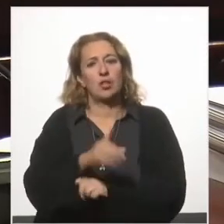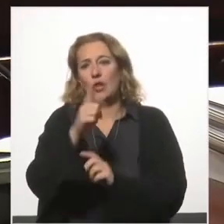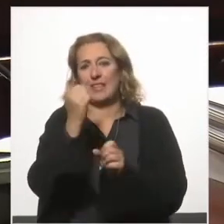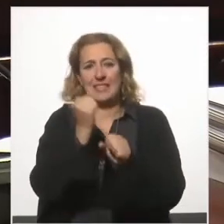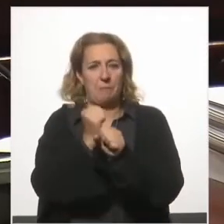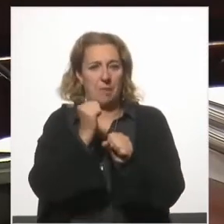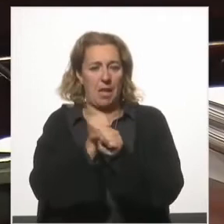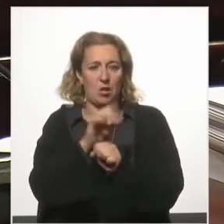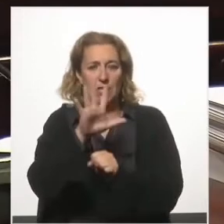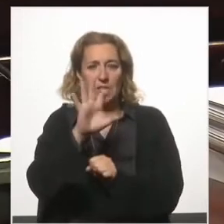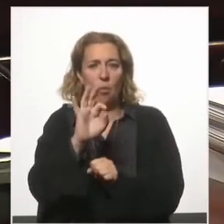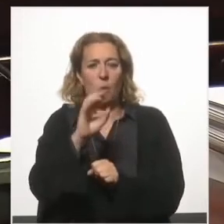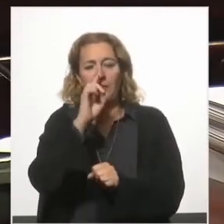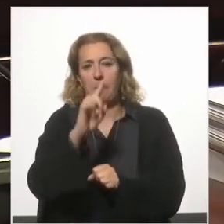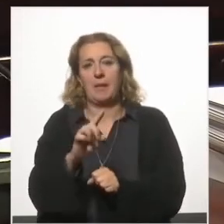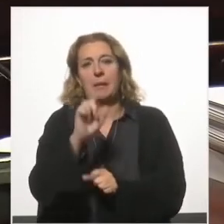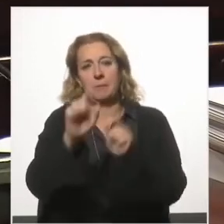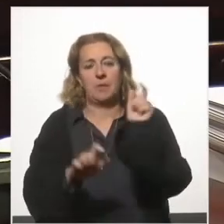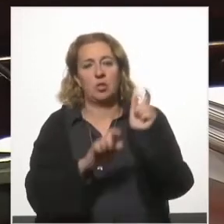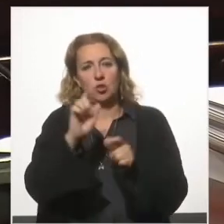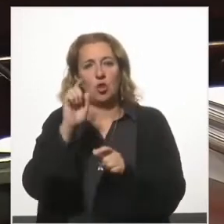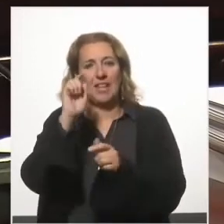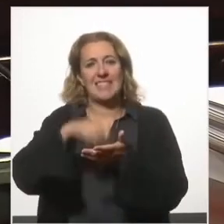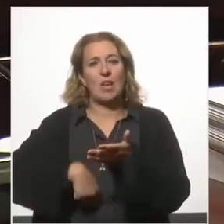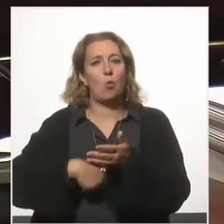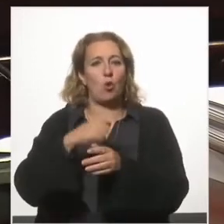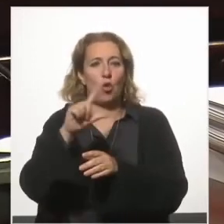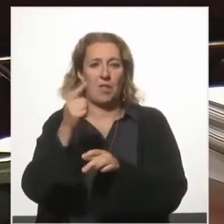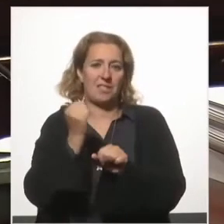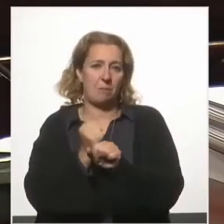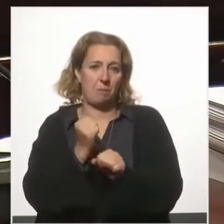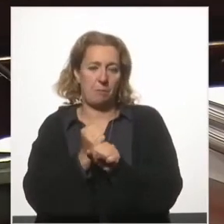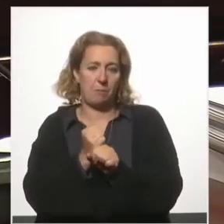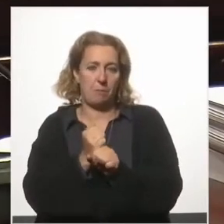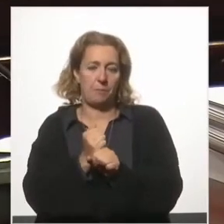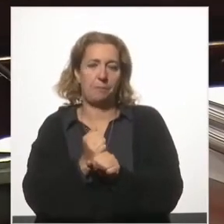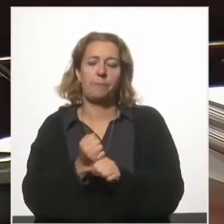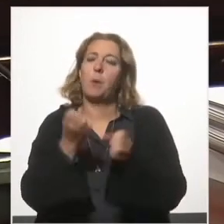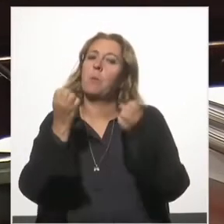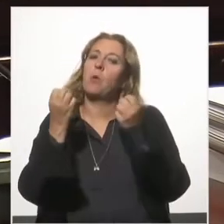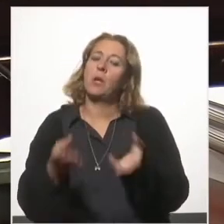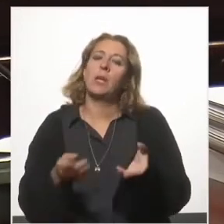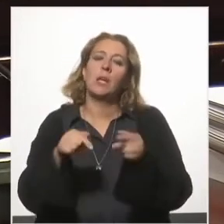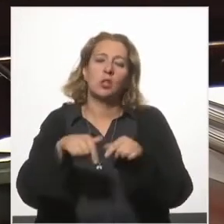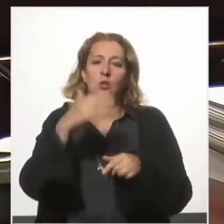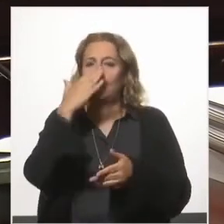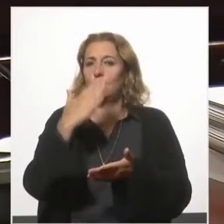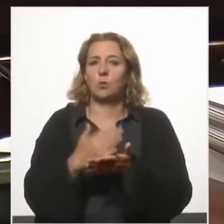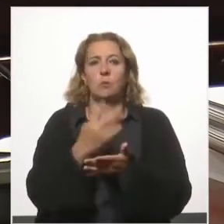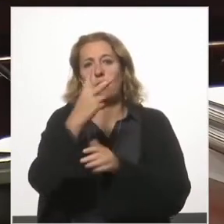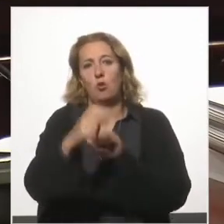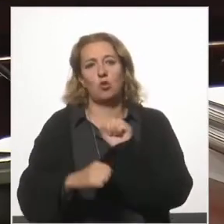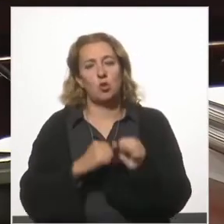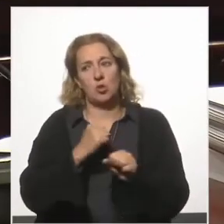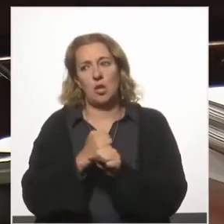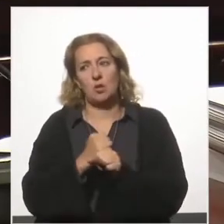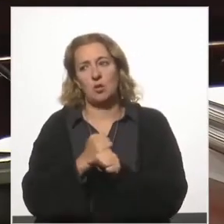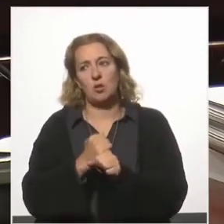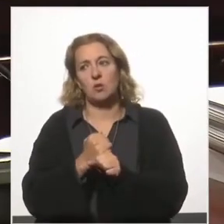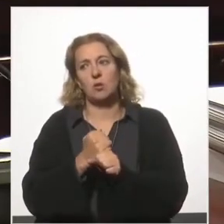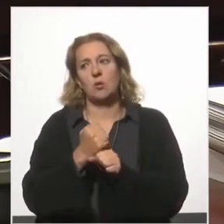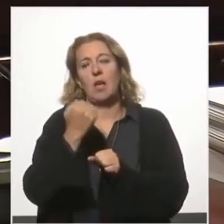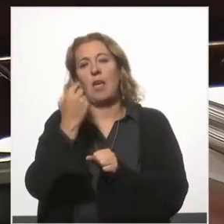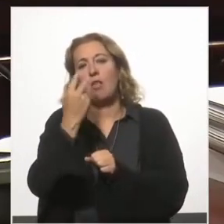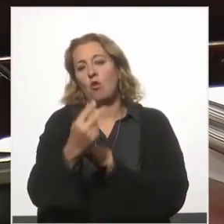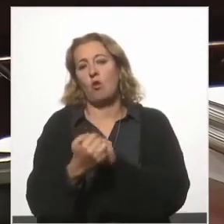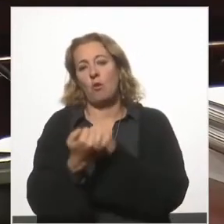desempleados, 50.000 personas en seguro de paro. Por qué estos últimos 2 años se dio cada